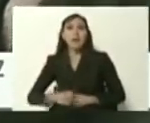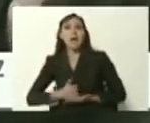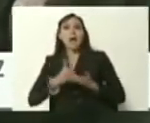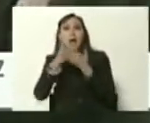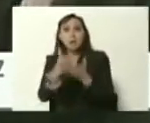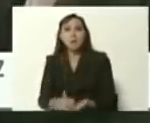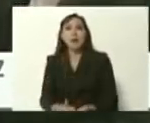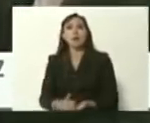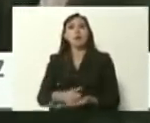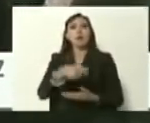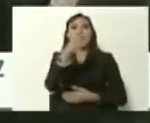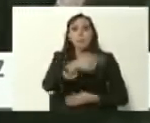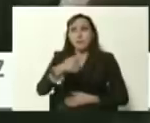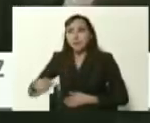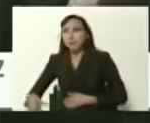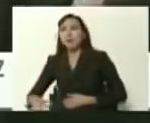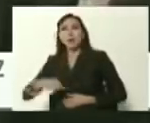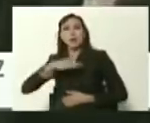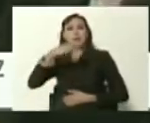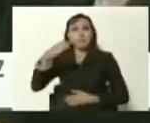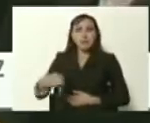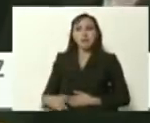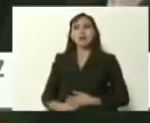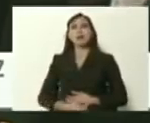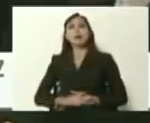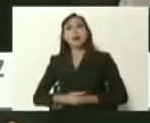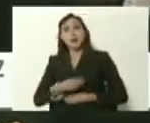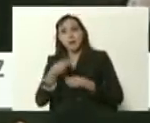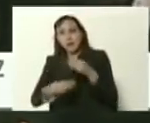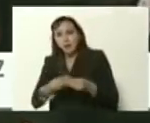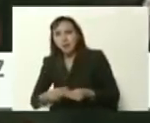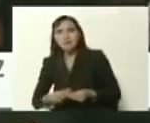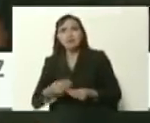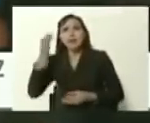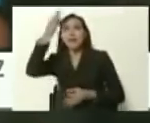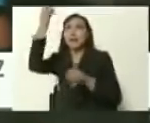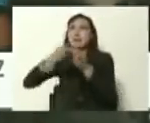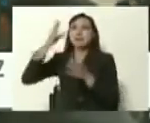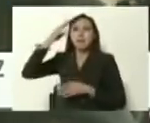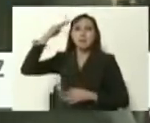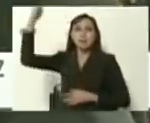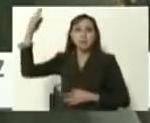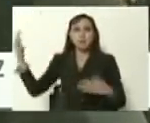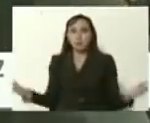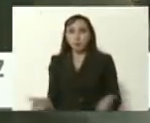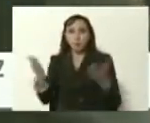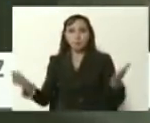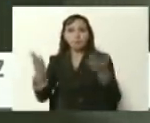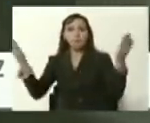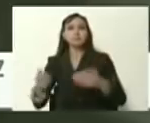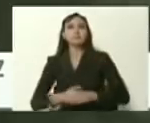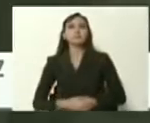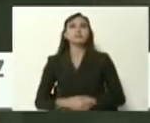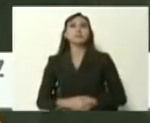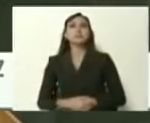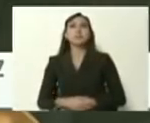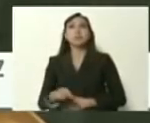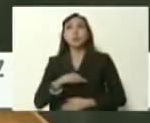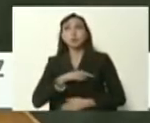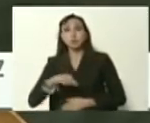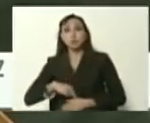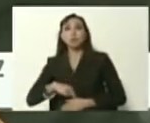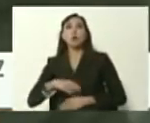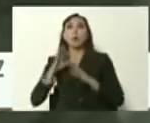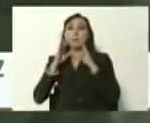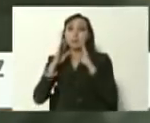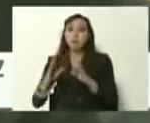de la miseria espiritual, de la miseria física, de la miseria mental, y entrarlos en la bendición de